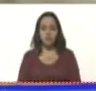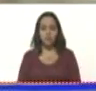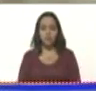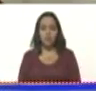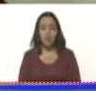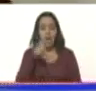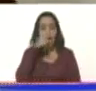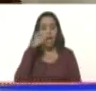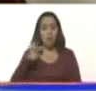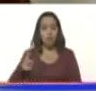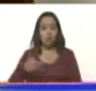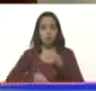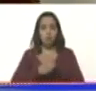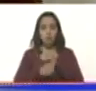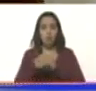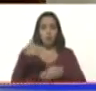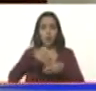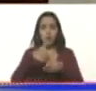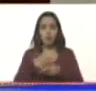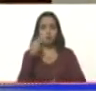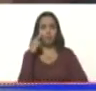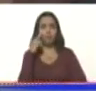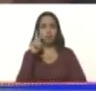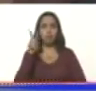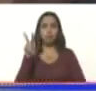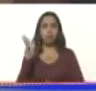pueblo salió a votar, ahí están las imágenes del domingo.